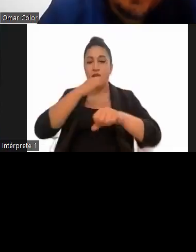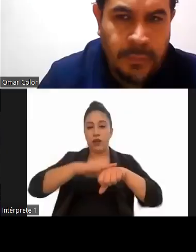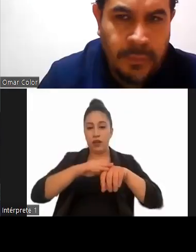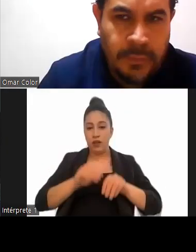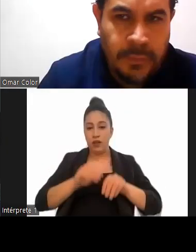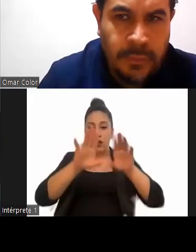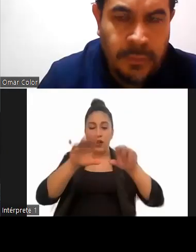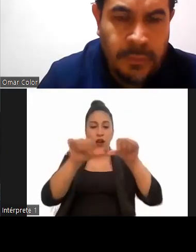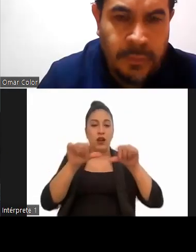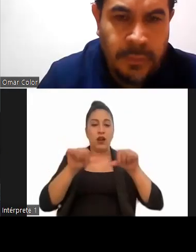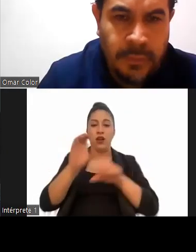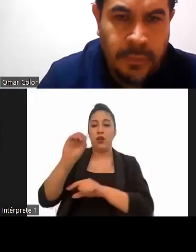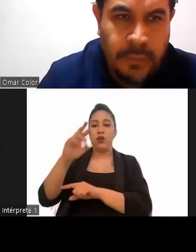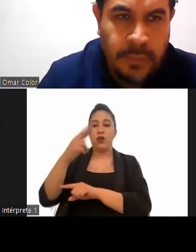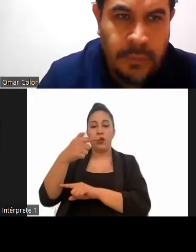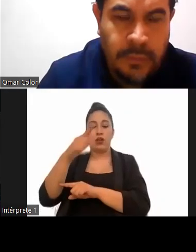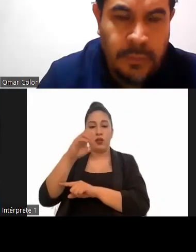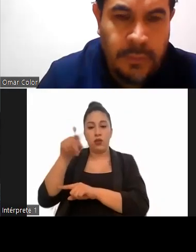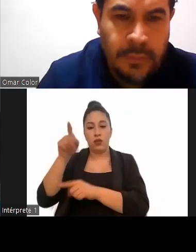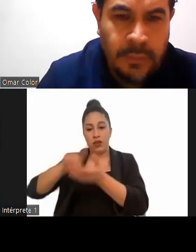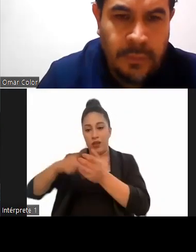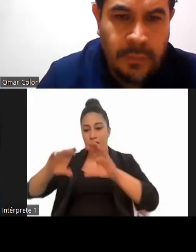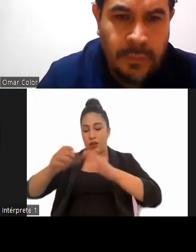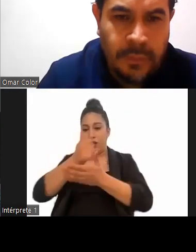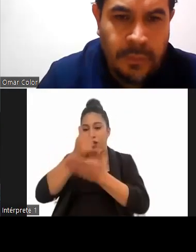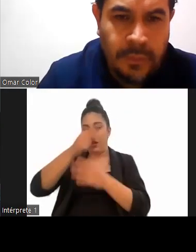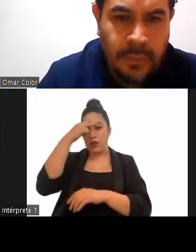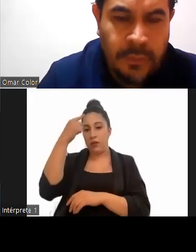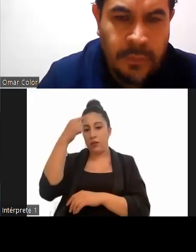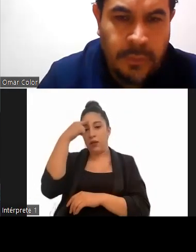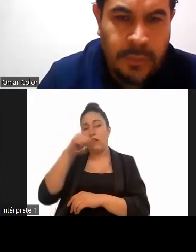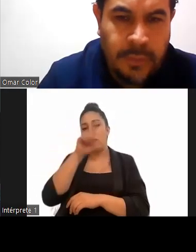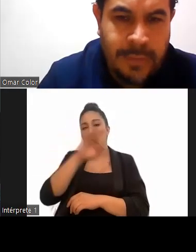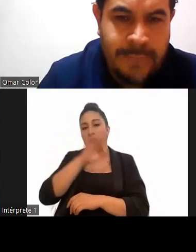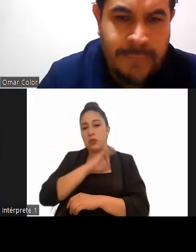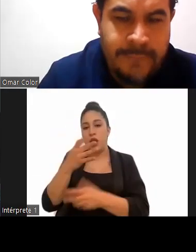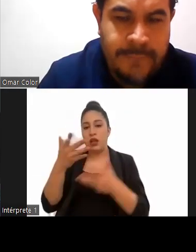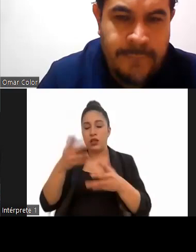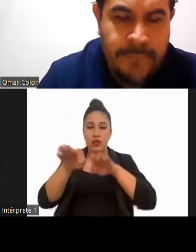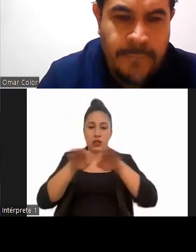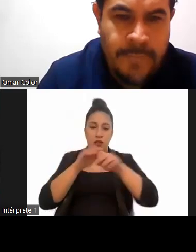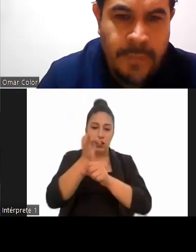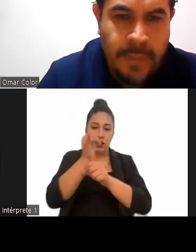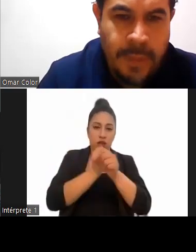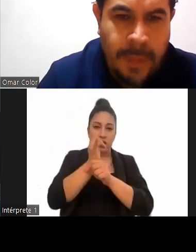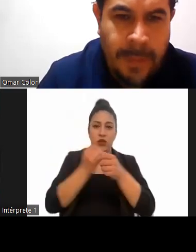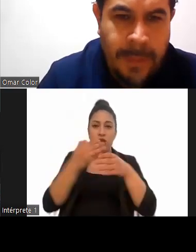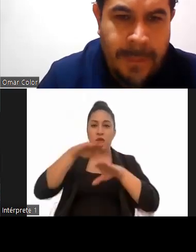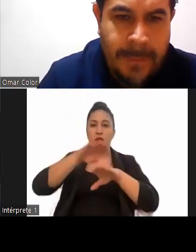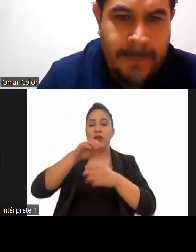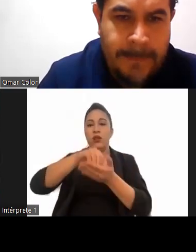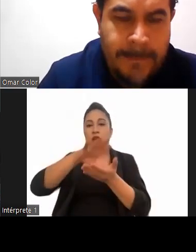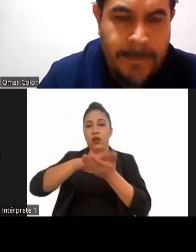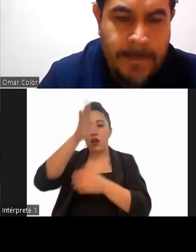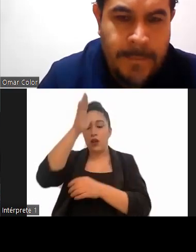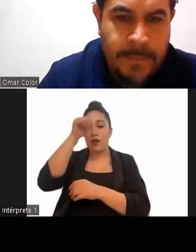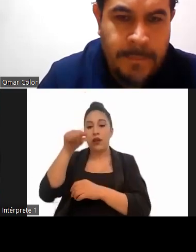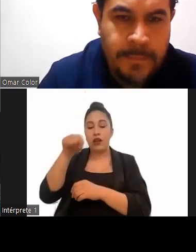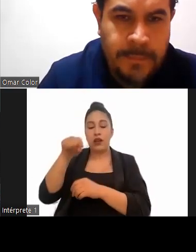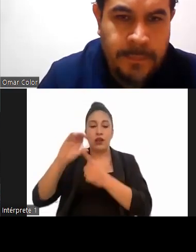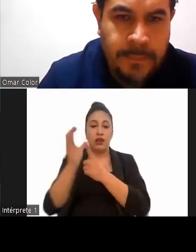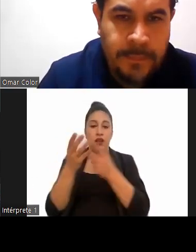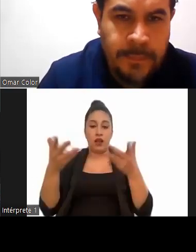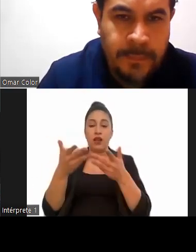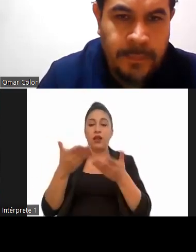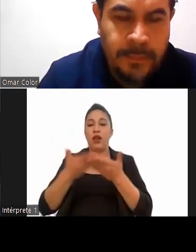control interno del Congreso de la Ciudad de México para que realice la investigación correspondiente relacionada a la declaratoria de inexistencia aprobada por este comité y en caso de ser